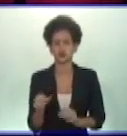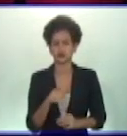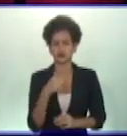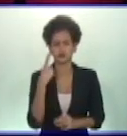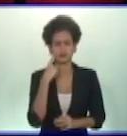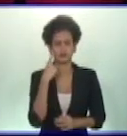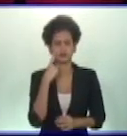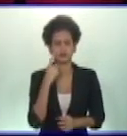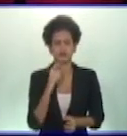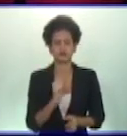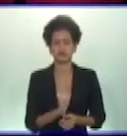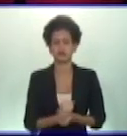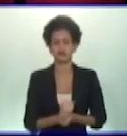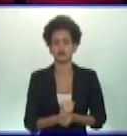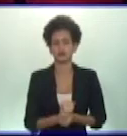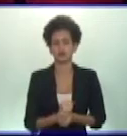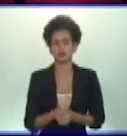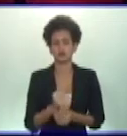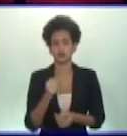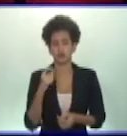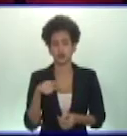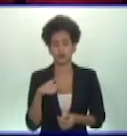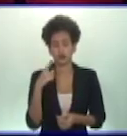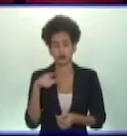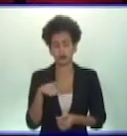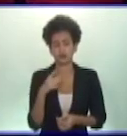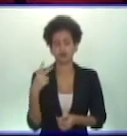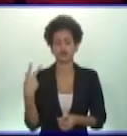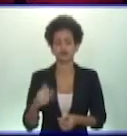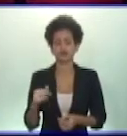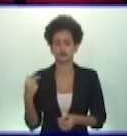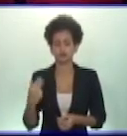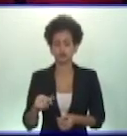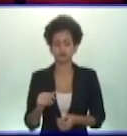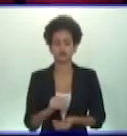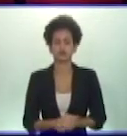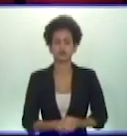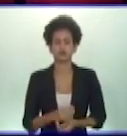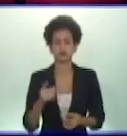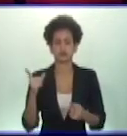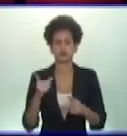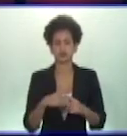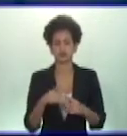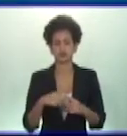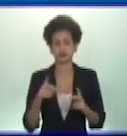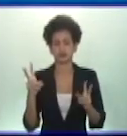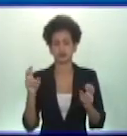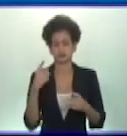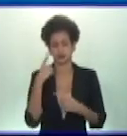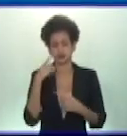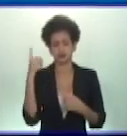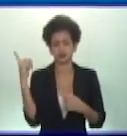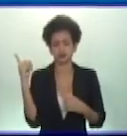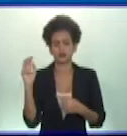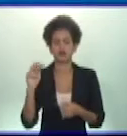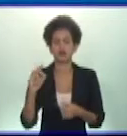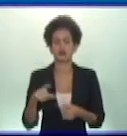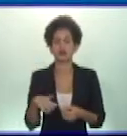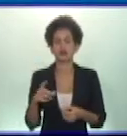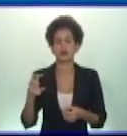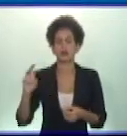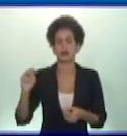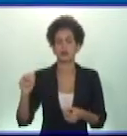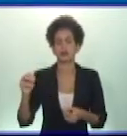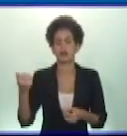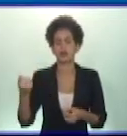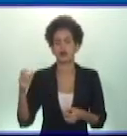trabajaron en clase, vamos a estar ejercitando. Por lo tanto, el tema de nuestra emisión es la